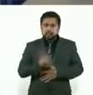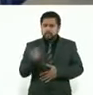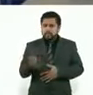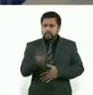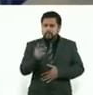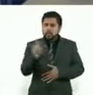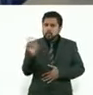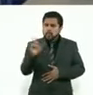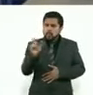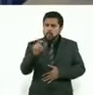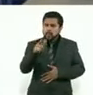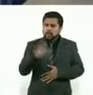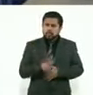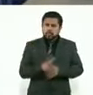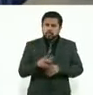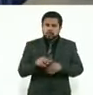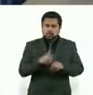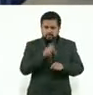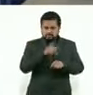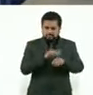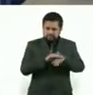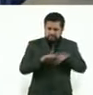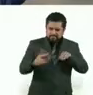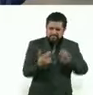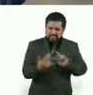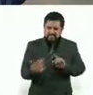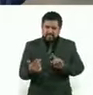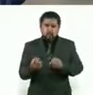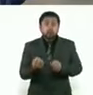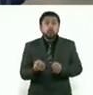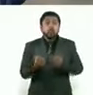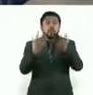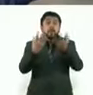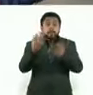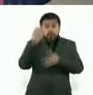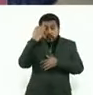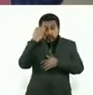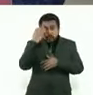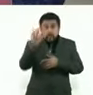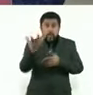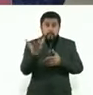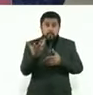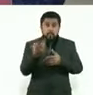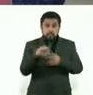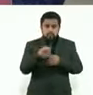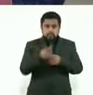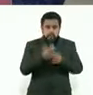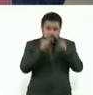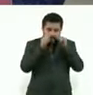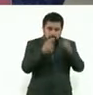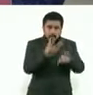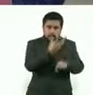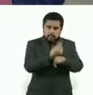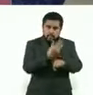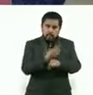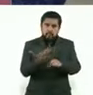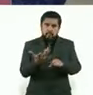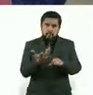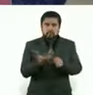secretario, ¿cuánto tiempo dura que ese bache o que esa parte de la carpeta asfáltica esté